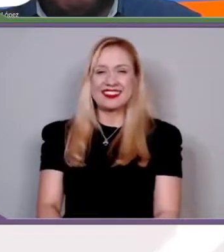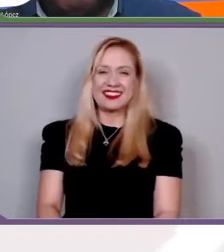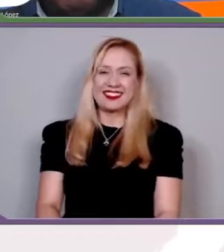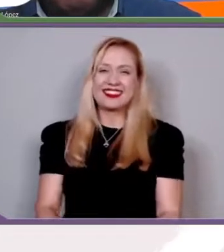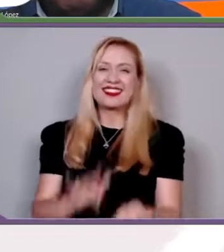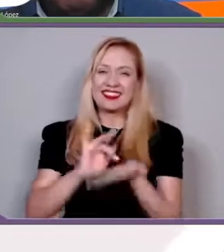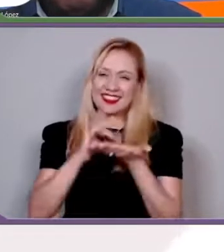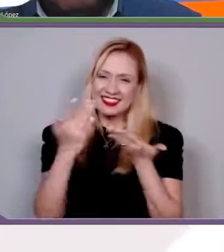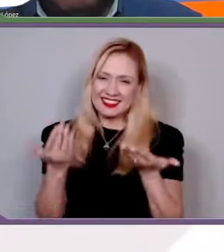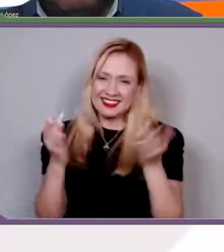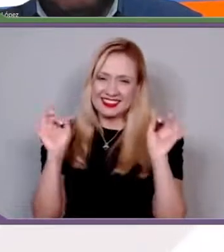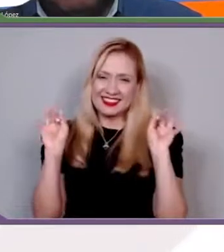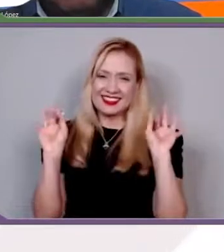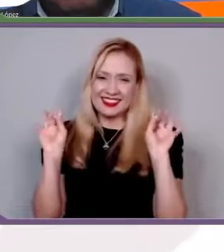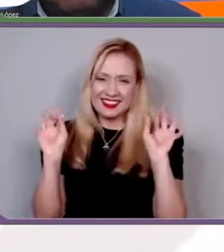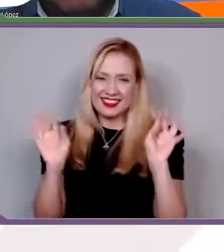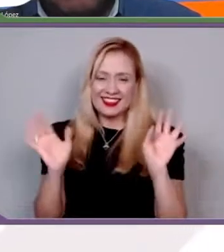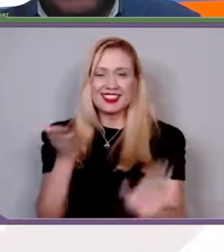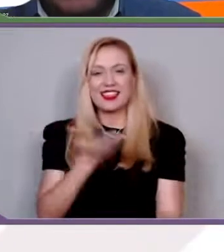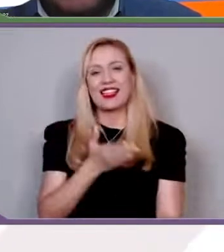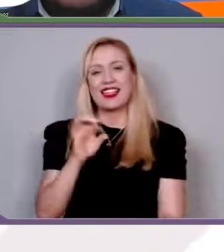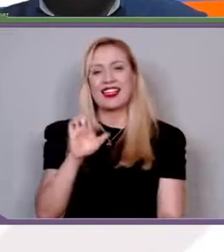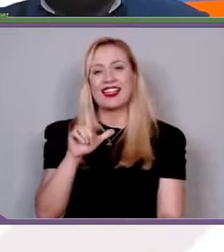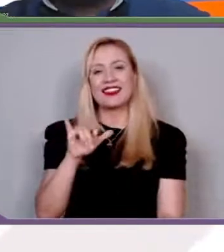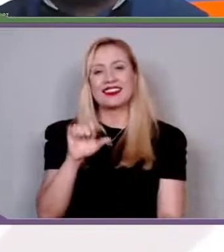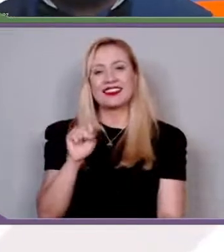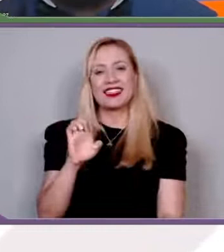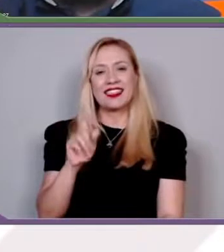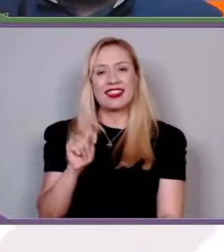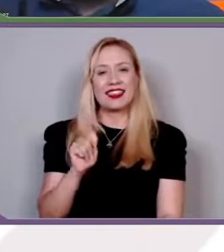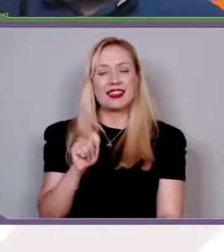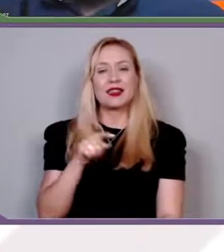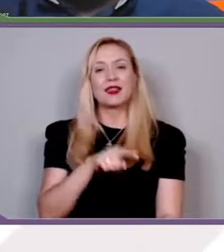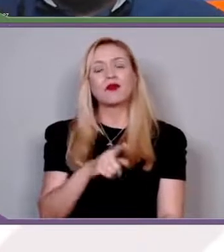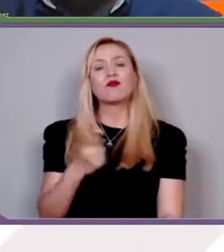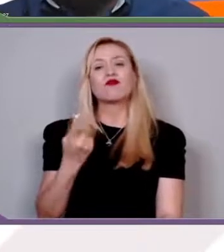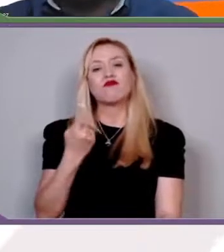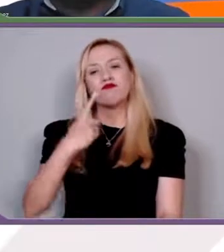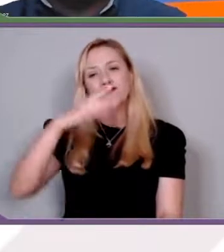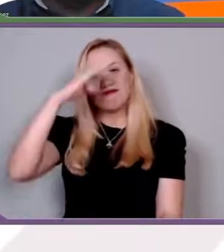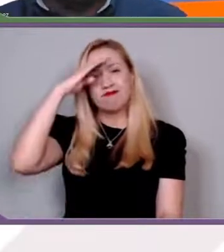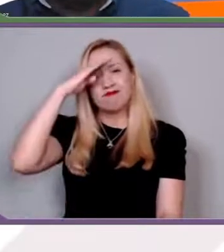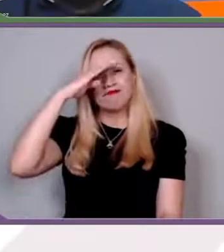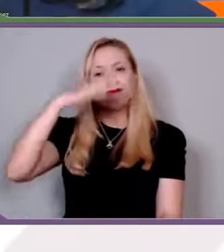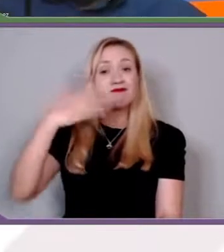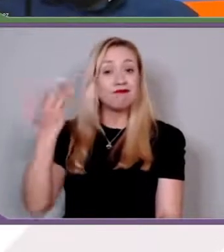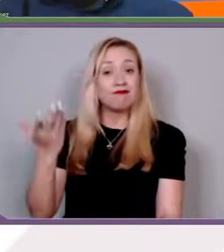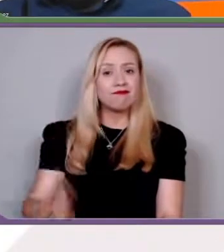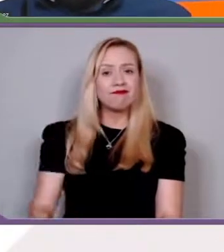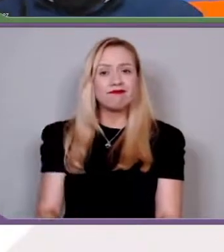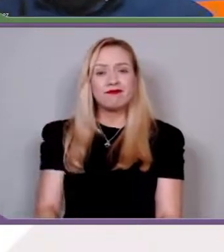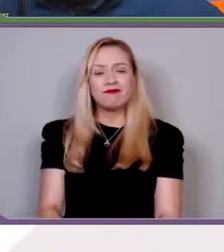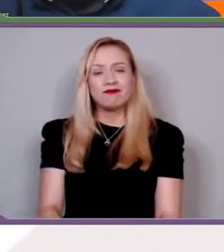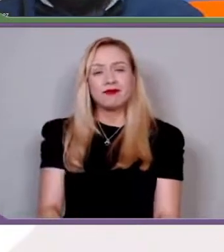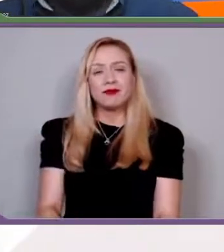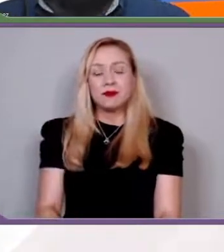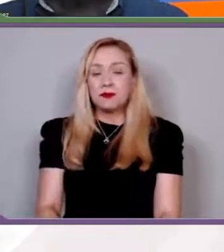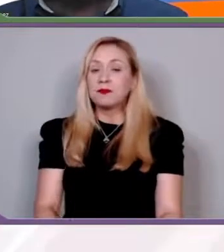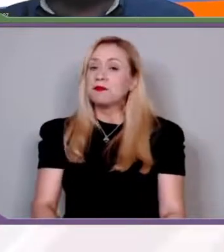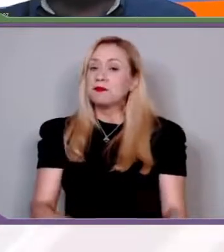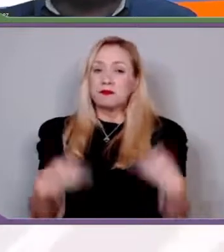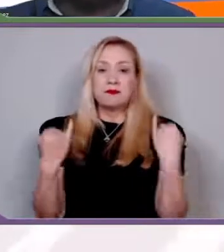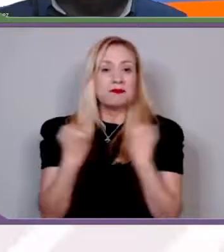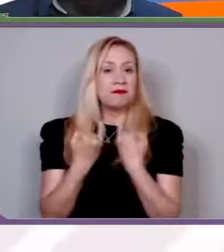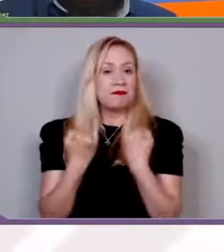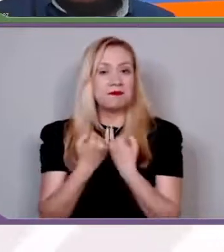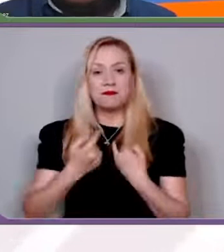Gracias, Angelita. Elisette, ¿a qué realidad Bien, vamos a bueno, pasar? igual todo el